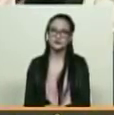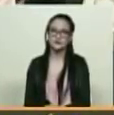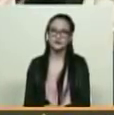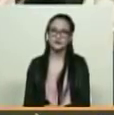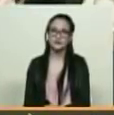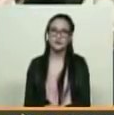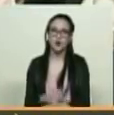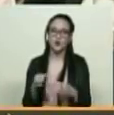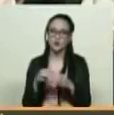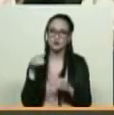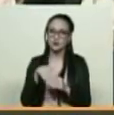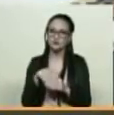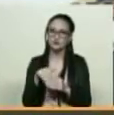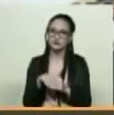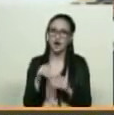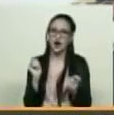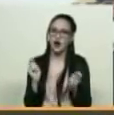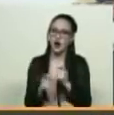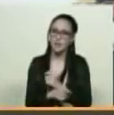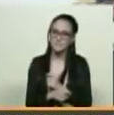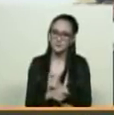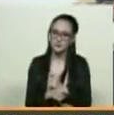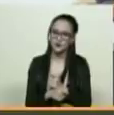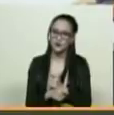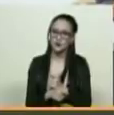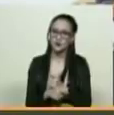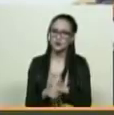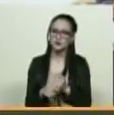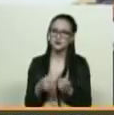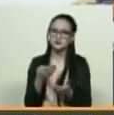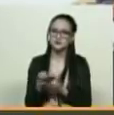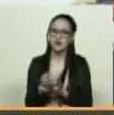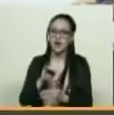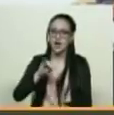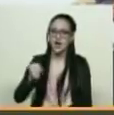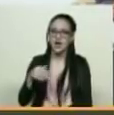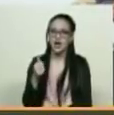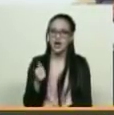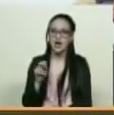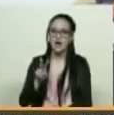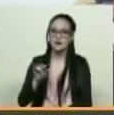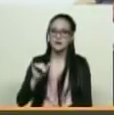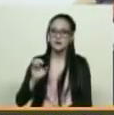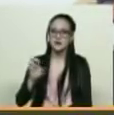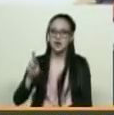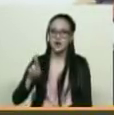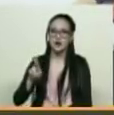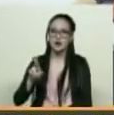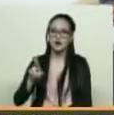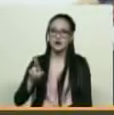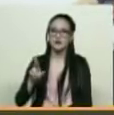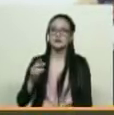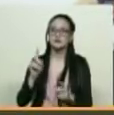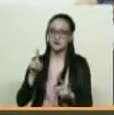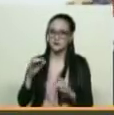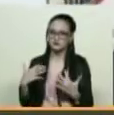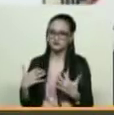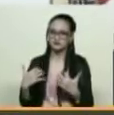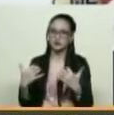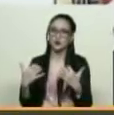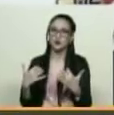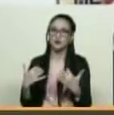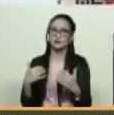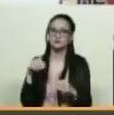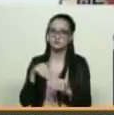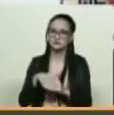y electoras, El Cambio, que postuló Javier Bertucci, también ha sido convocado